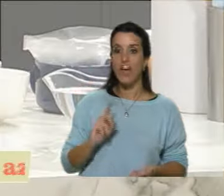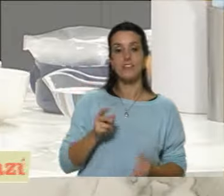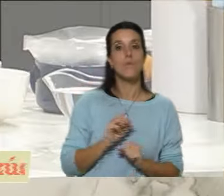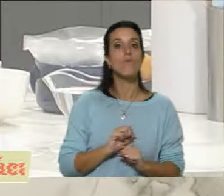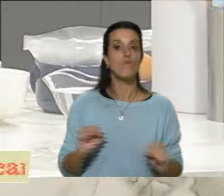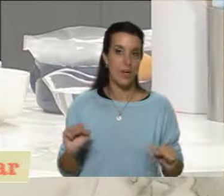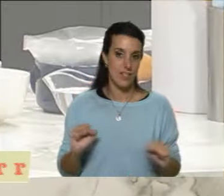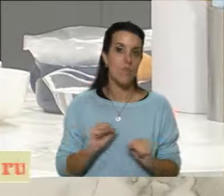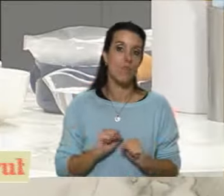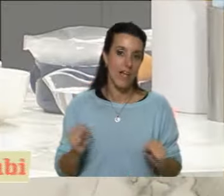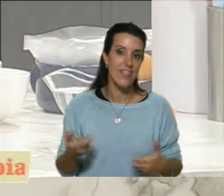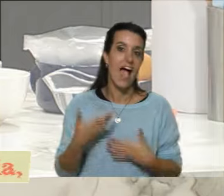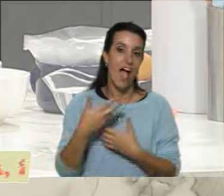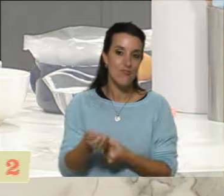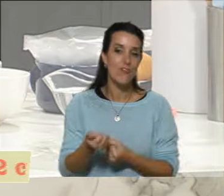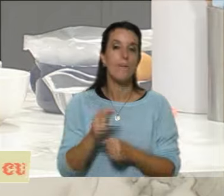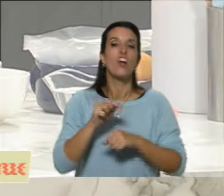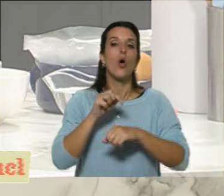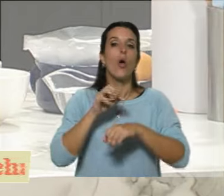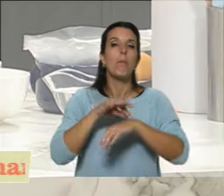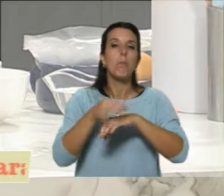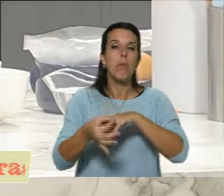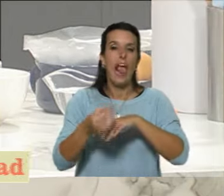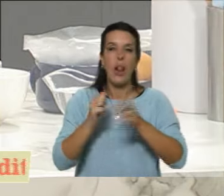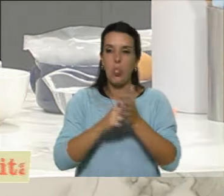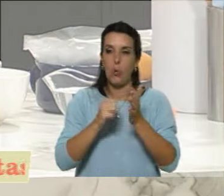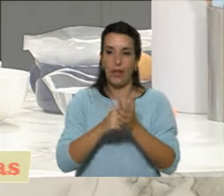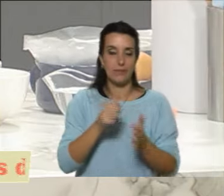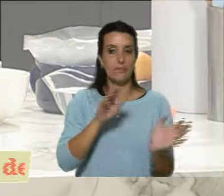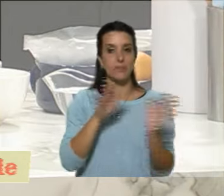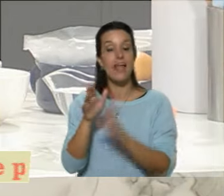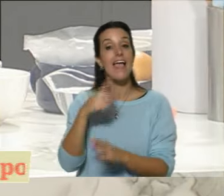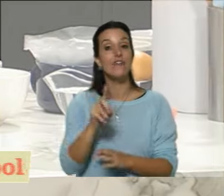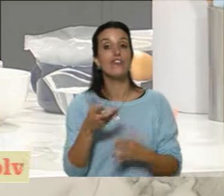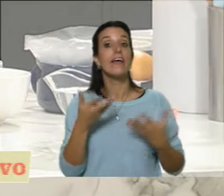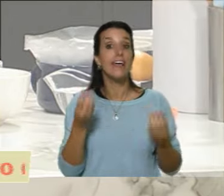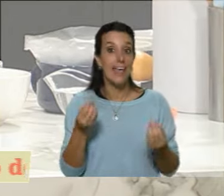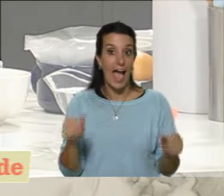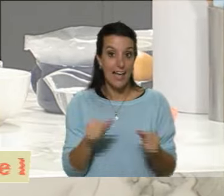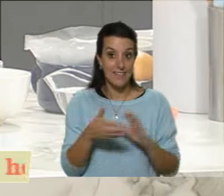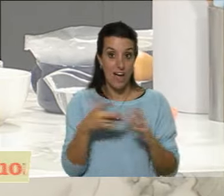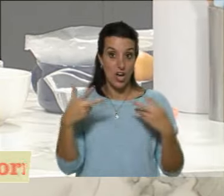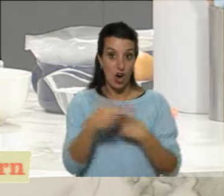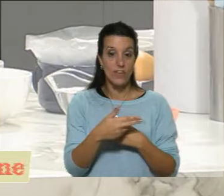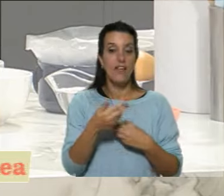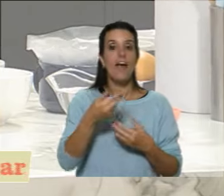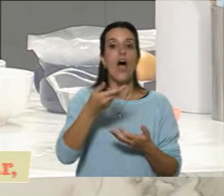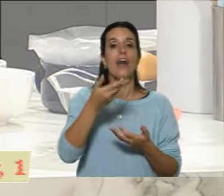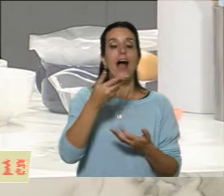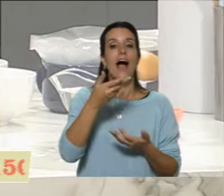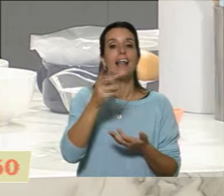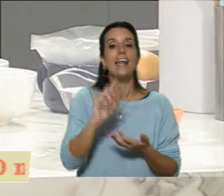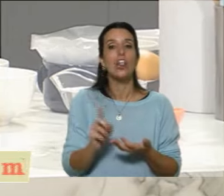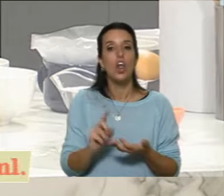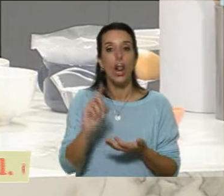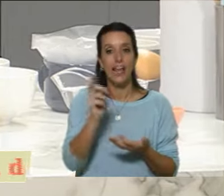hace, te ayuda para que no se te haga esa capita en el caso de que no tengas el film. ¿Y qué vamos a ir haciendo mientras vamos a la tanda? El almíbar. Viste que tiene como un